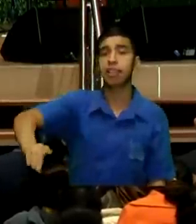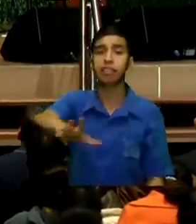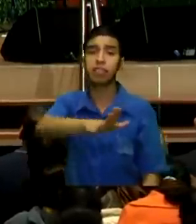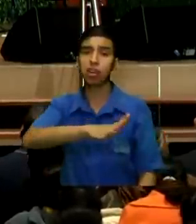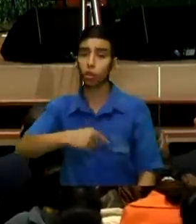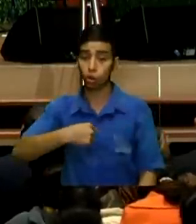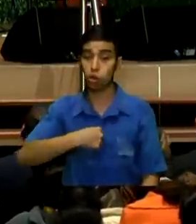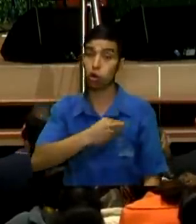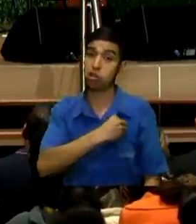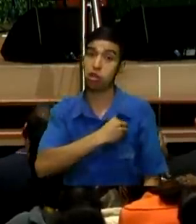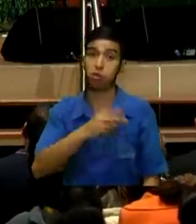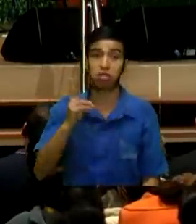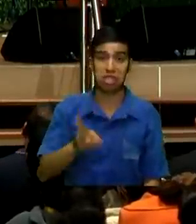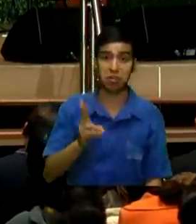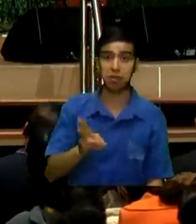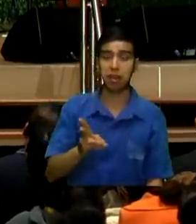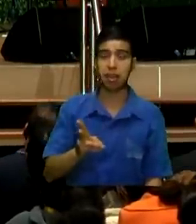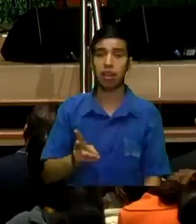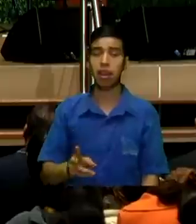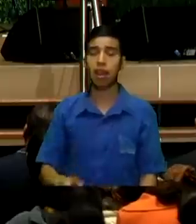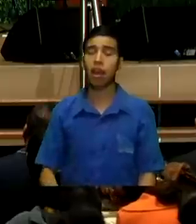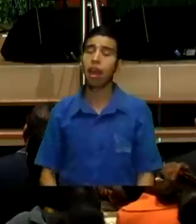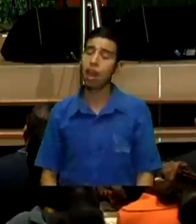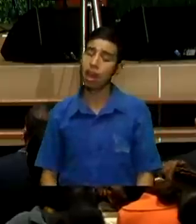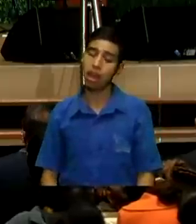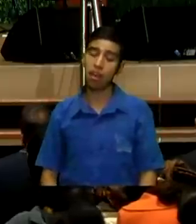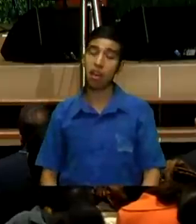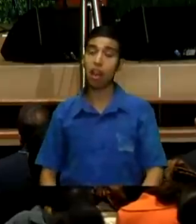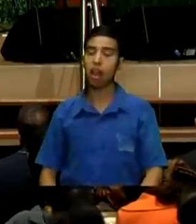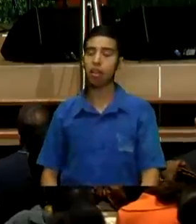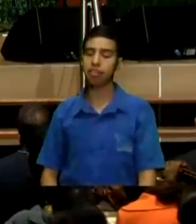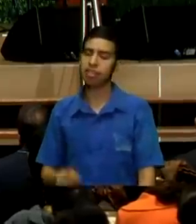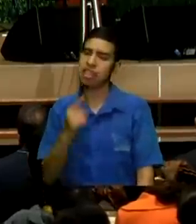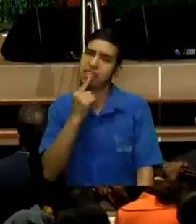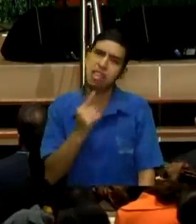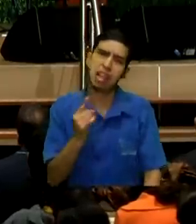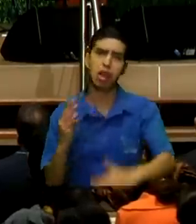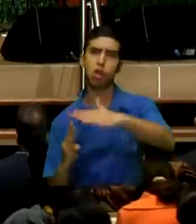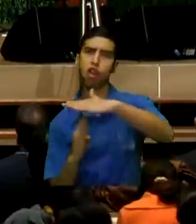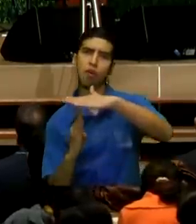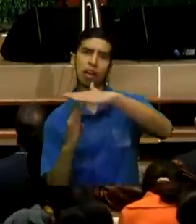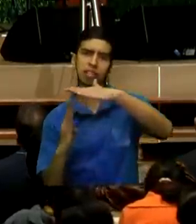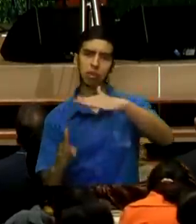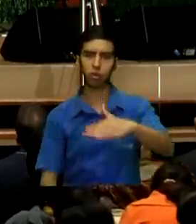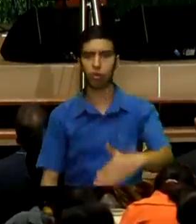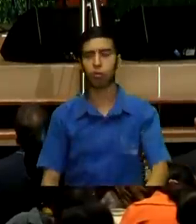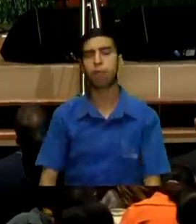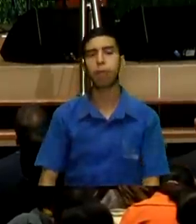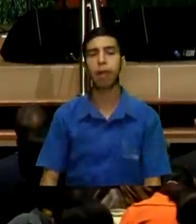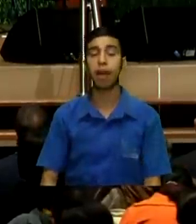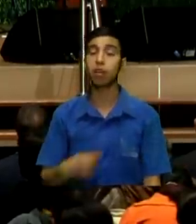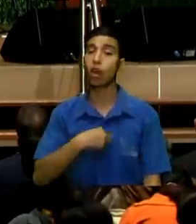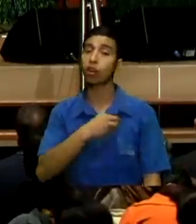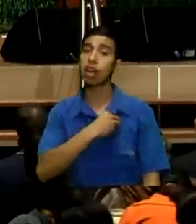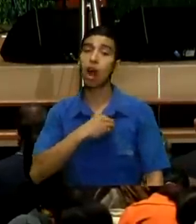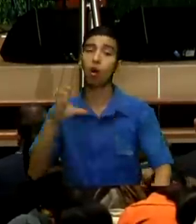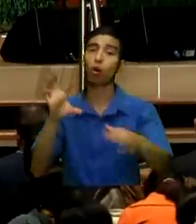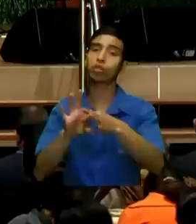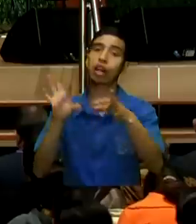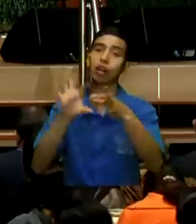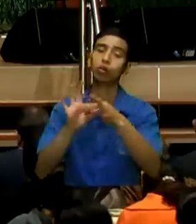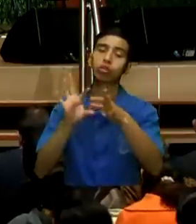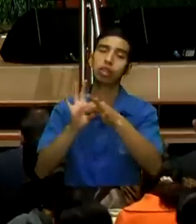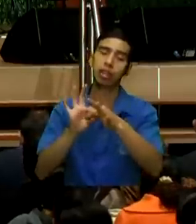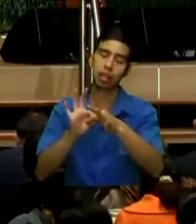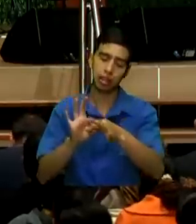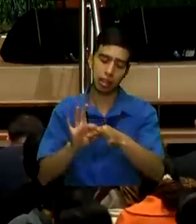siempre basarme en lo que le estaba platicando el viernes. Para los que no pudieron venir, quiero contarles que estuvimos